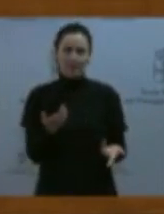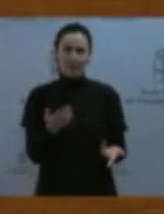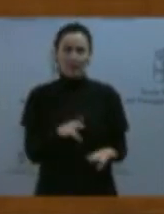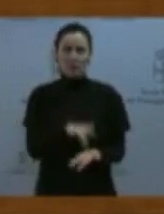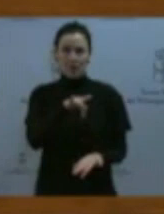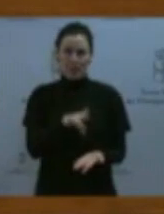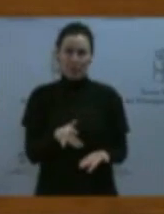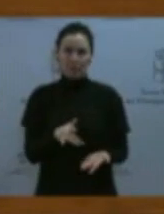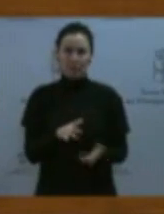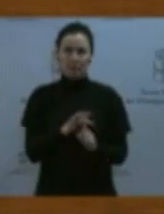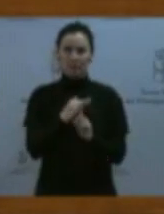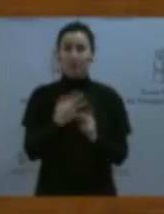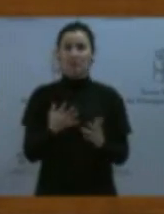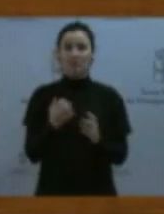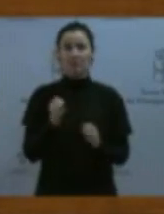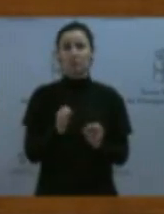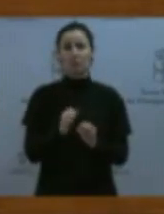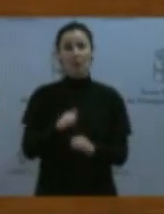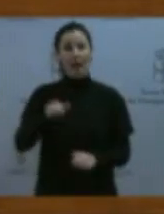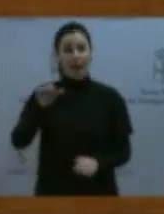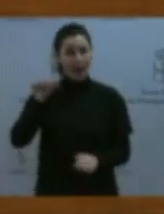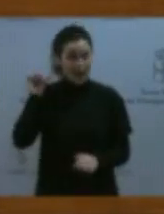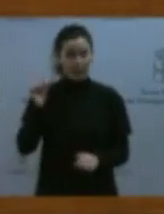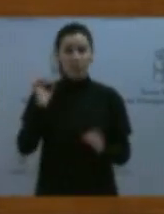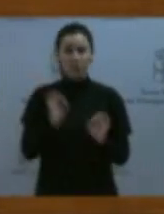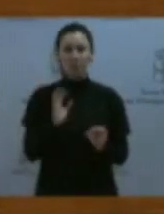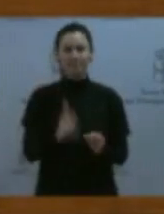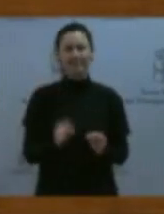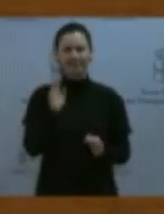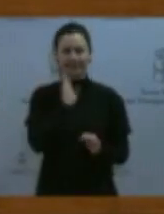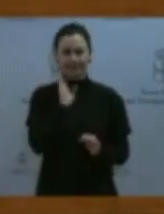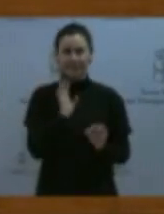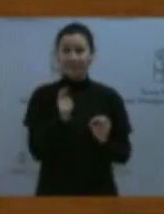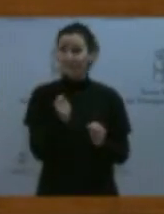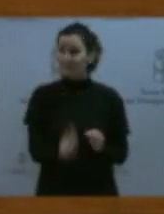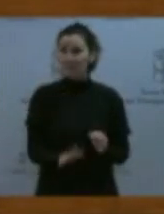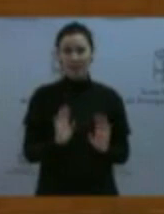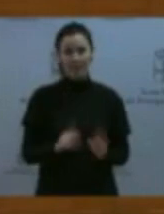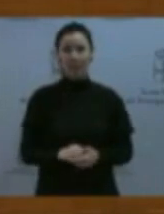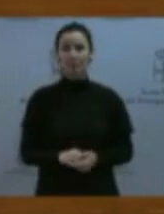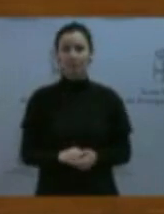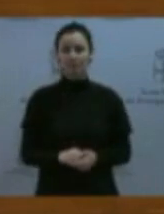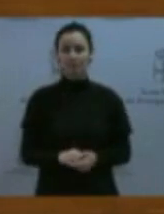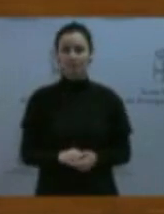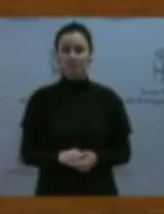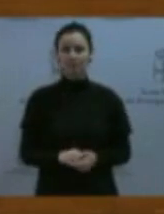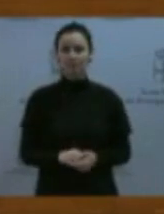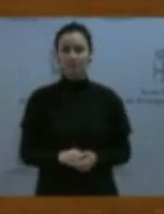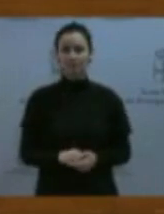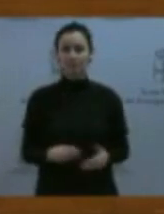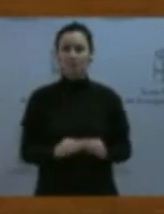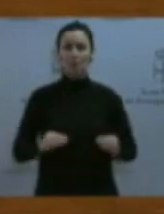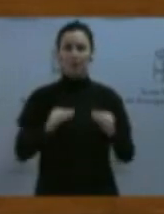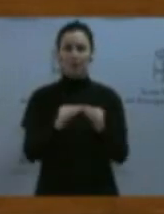de corrupción se han dado en todo el país con similares características, con modus operandi coincidentes, conductas irregulares que han vaciado